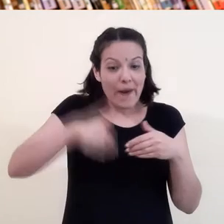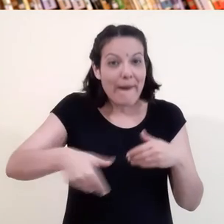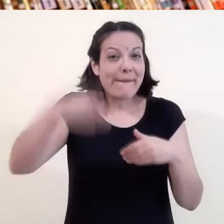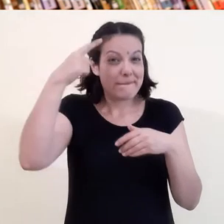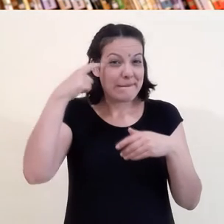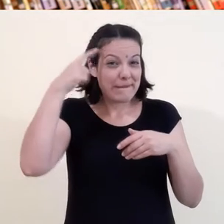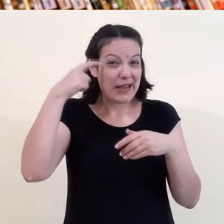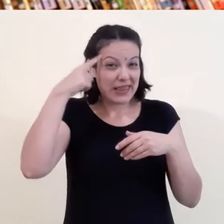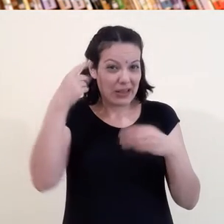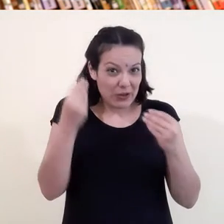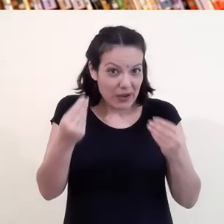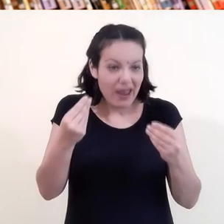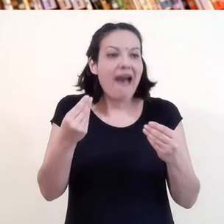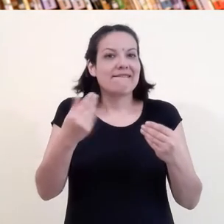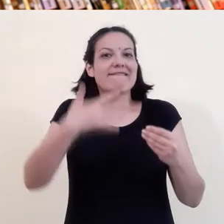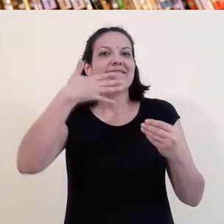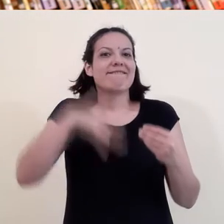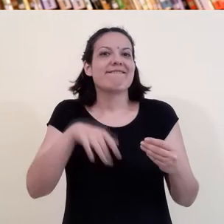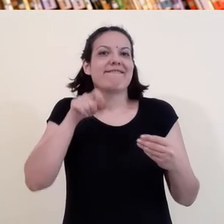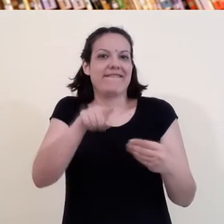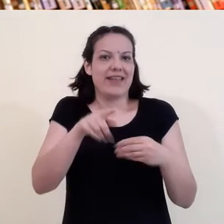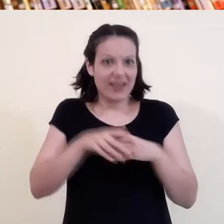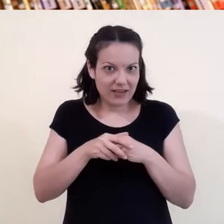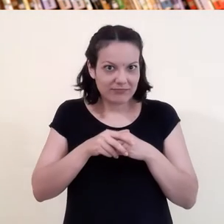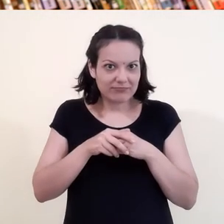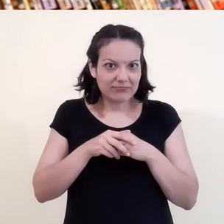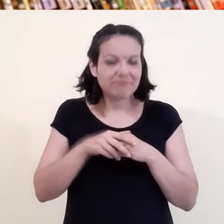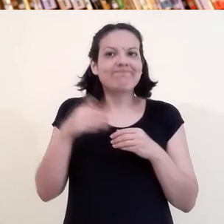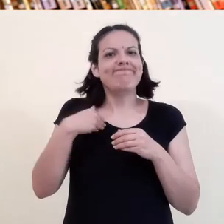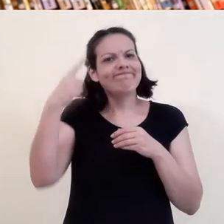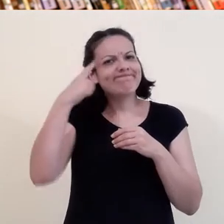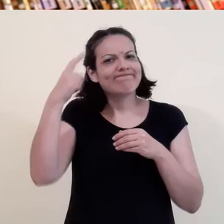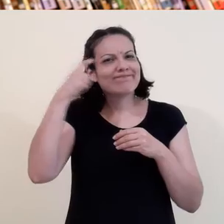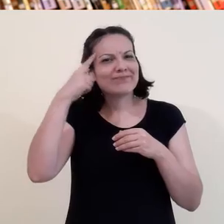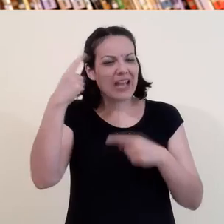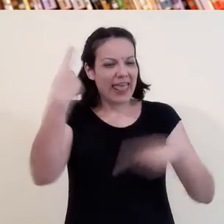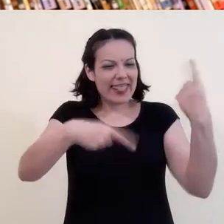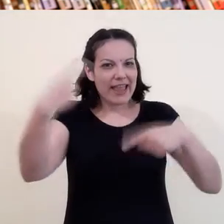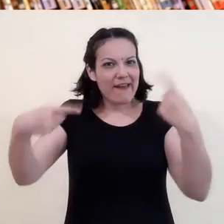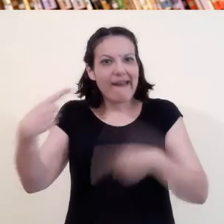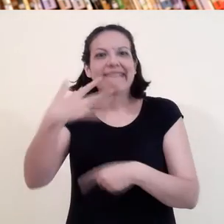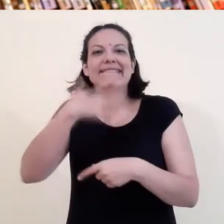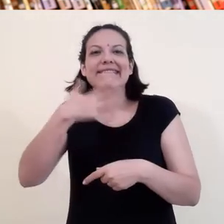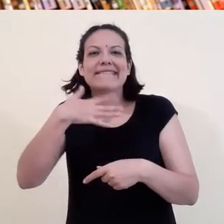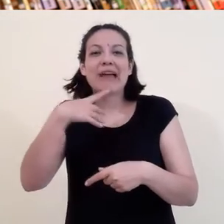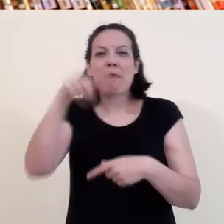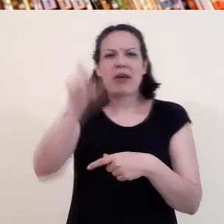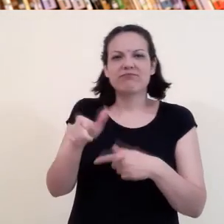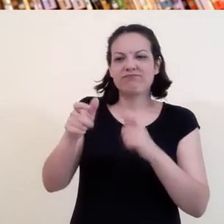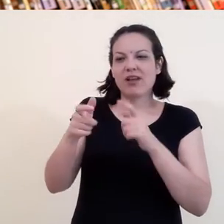es valorar eso. Estoy tratando de educarme en valorar la diversidad y no querer cambiar a